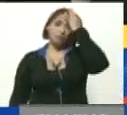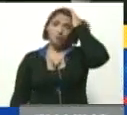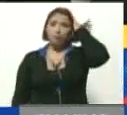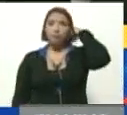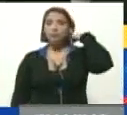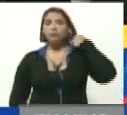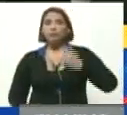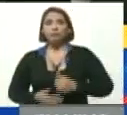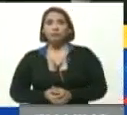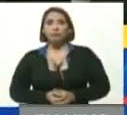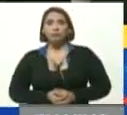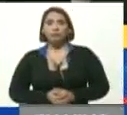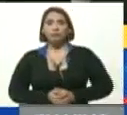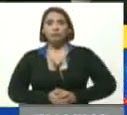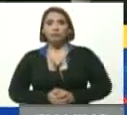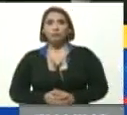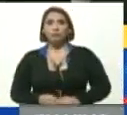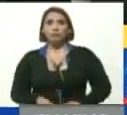ASODE.